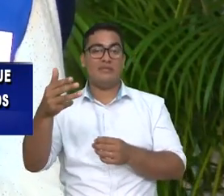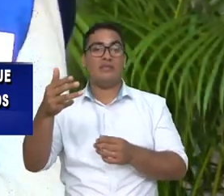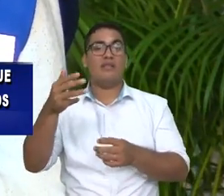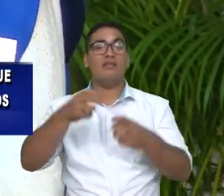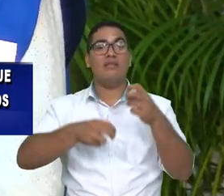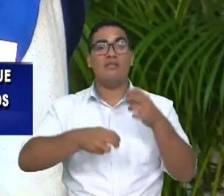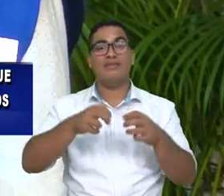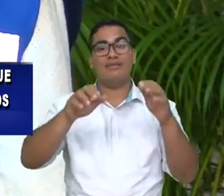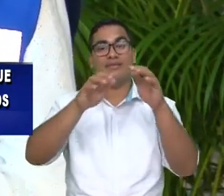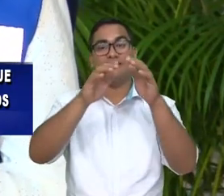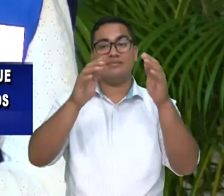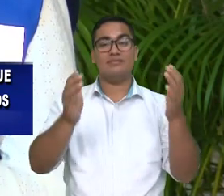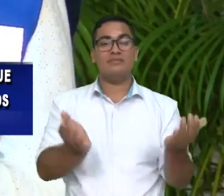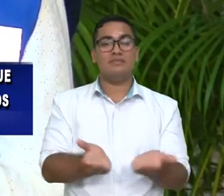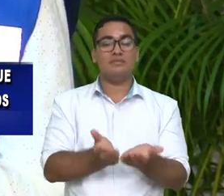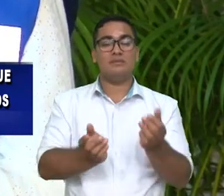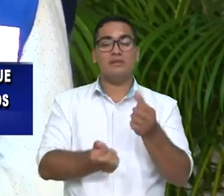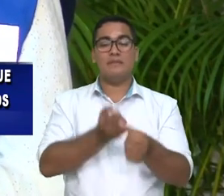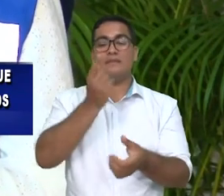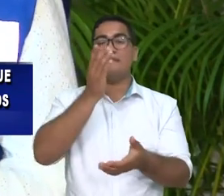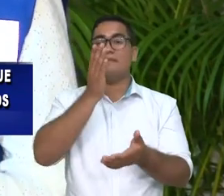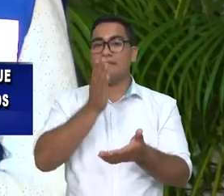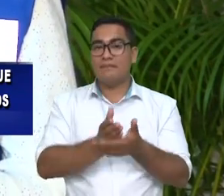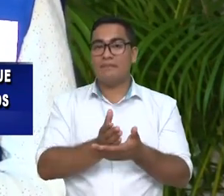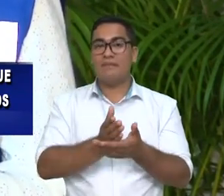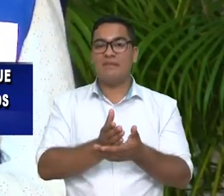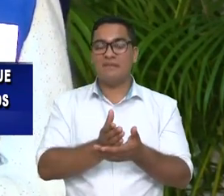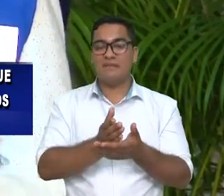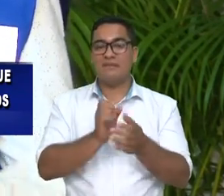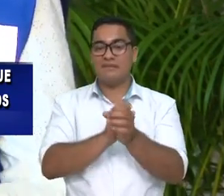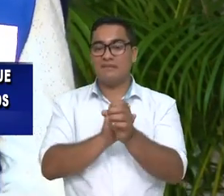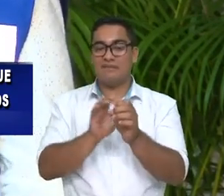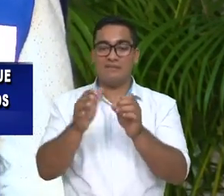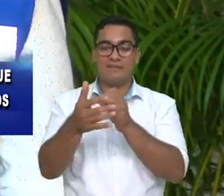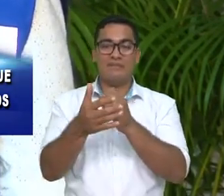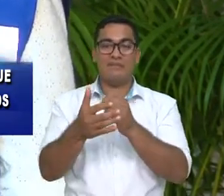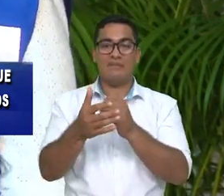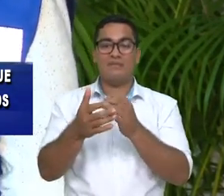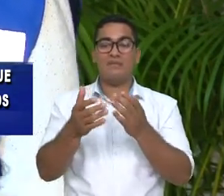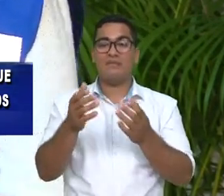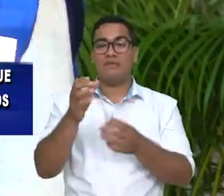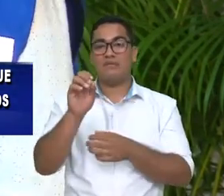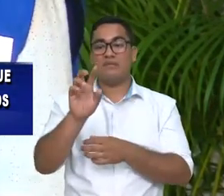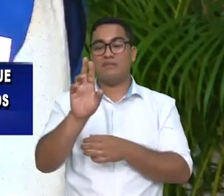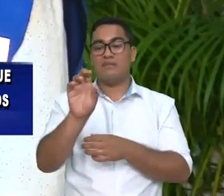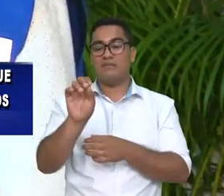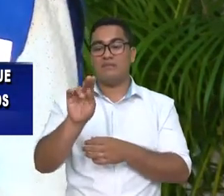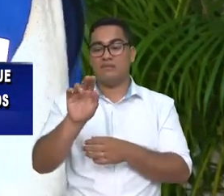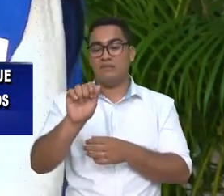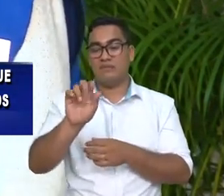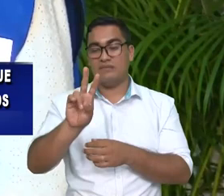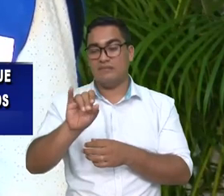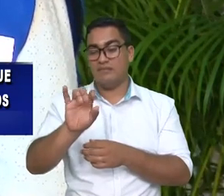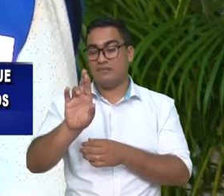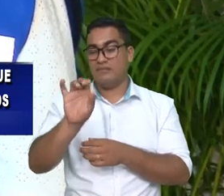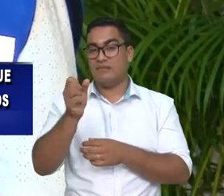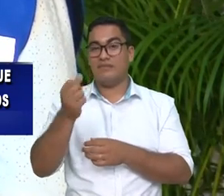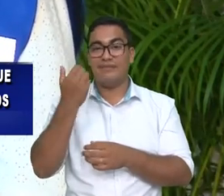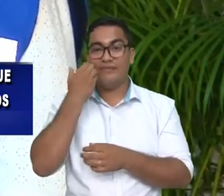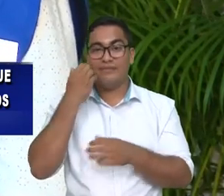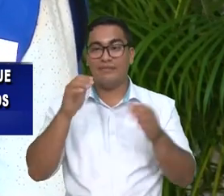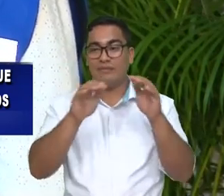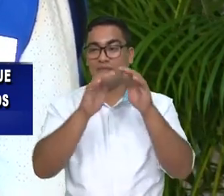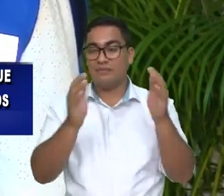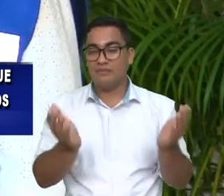pandemia. Primera vez que vemos a un coronavirus convertirse en una pandemia. Nosotros desde la